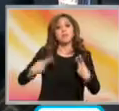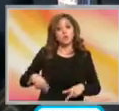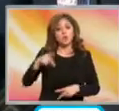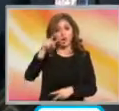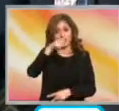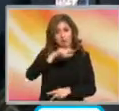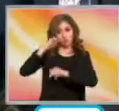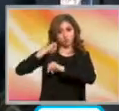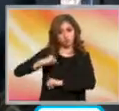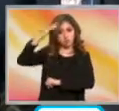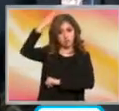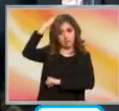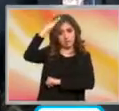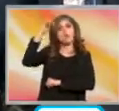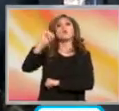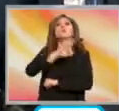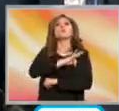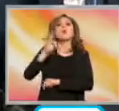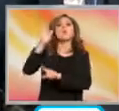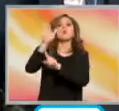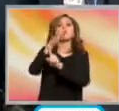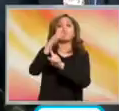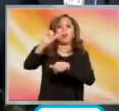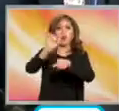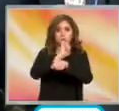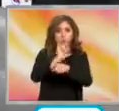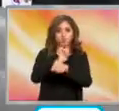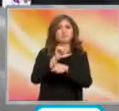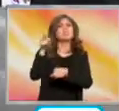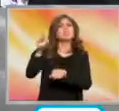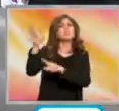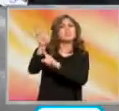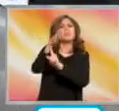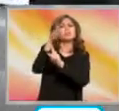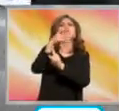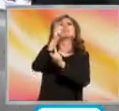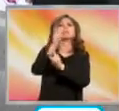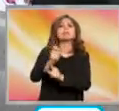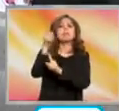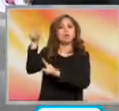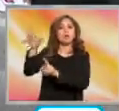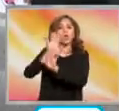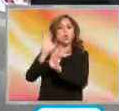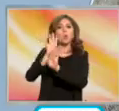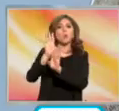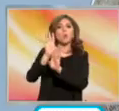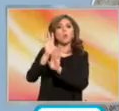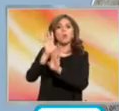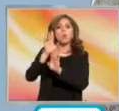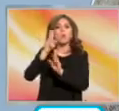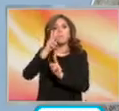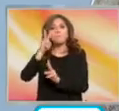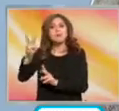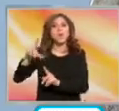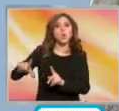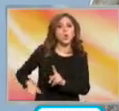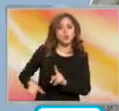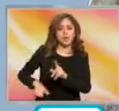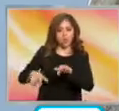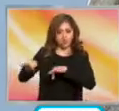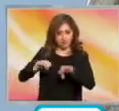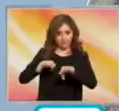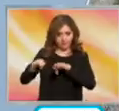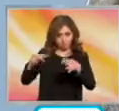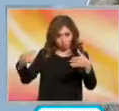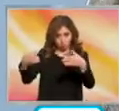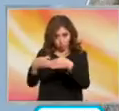automóviles. Entonces, porque eso los identifica como parte del gobierno federal. Claro. Entonces, nosotros